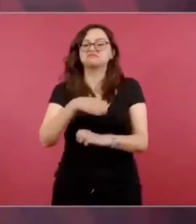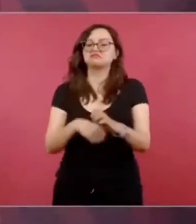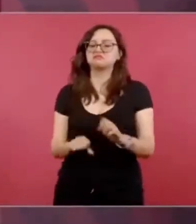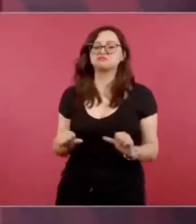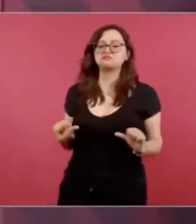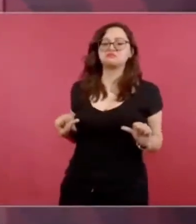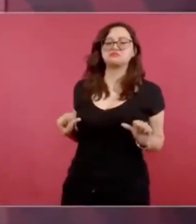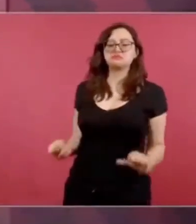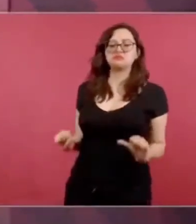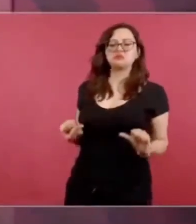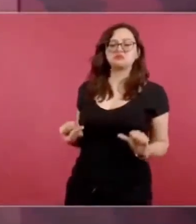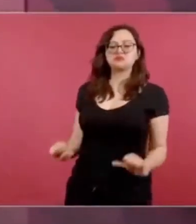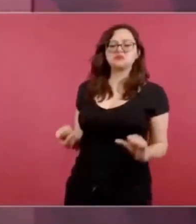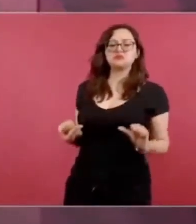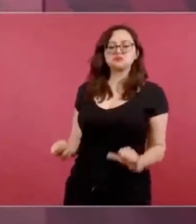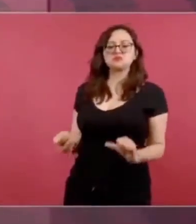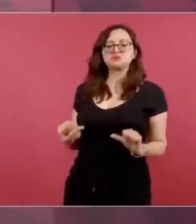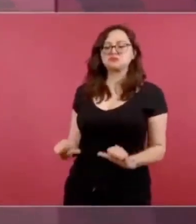no resuelven.